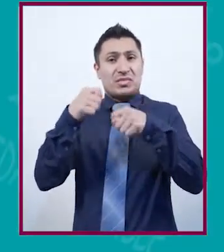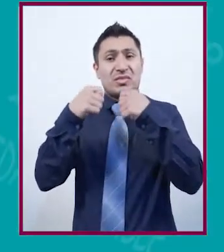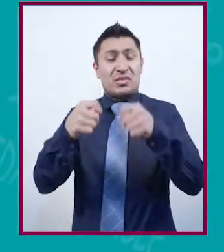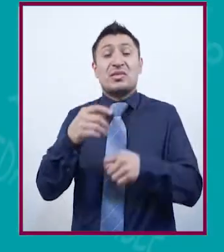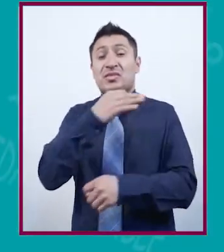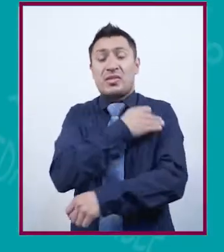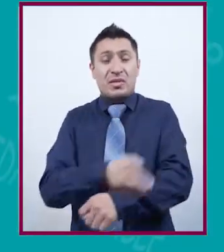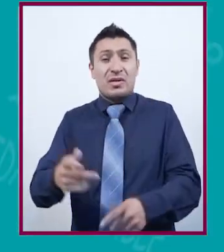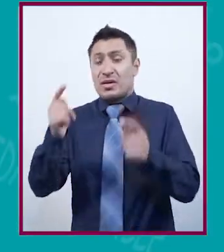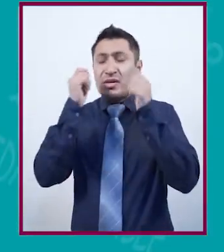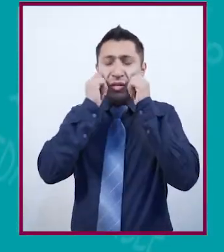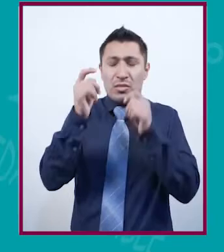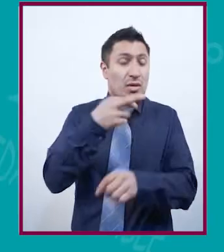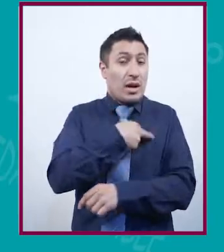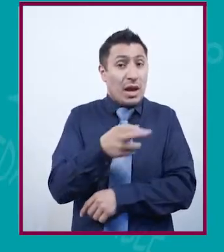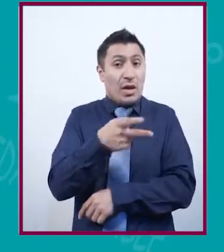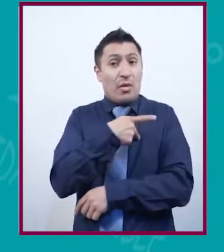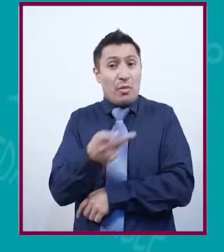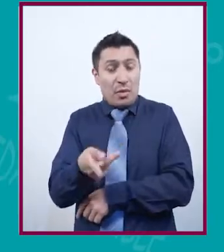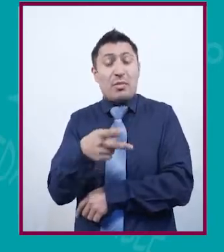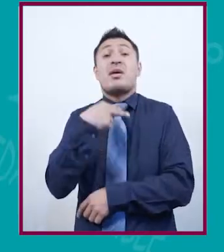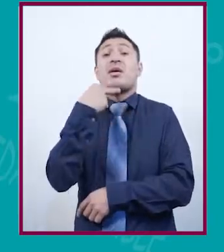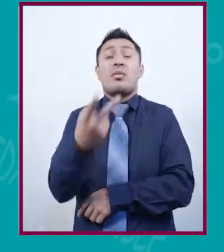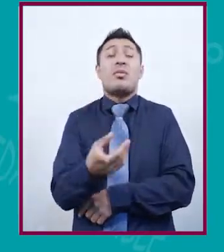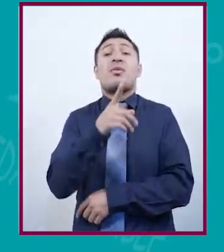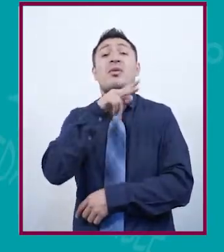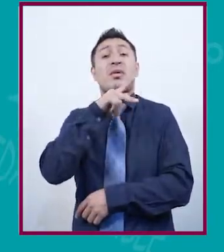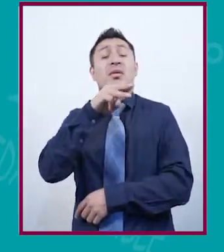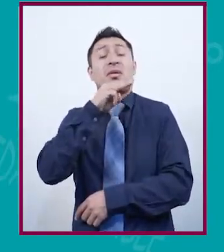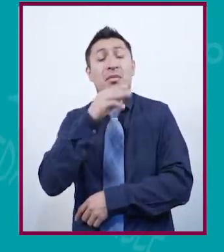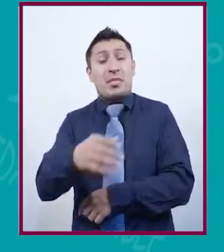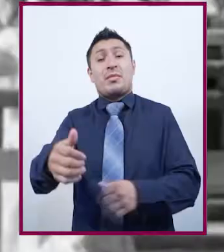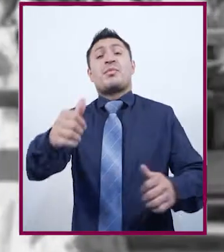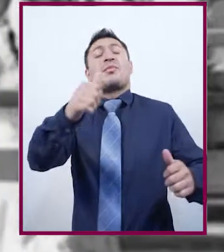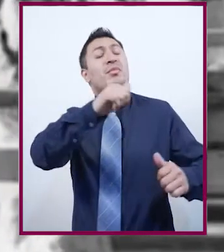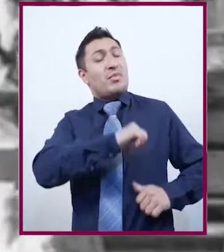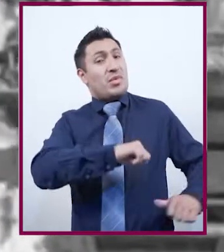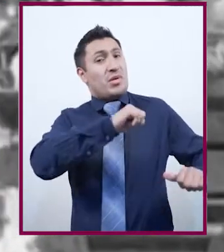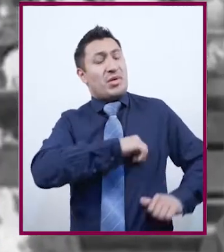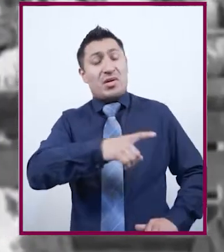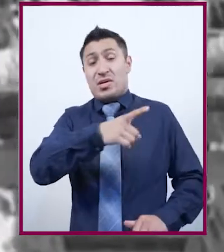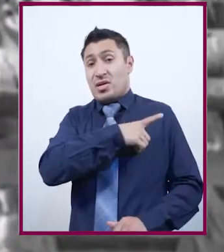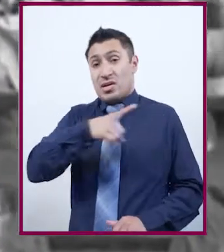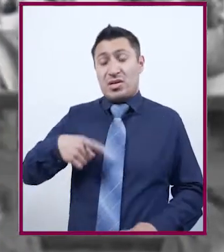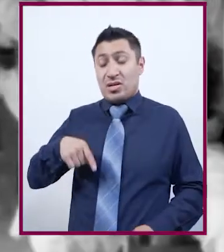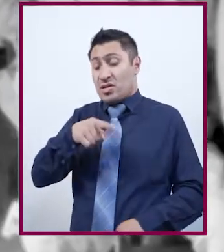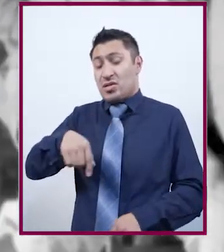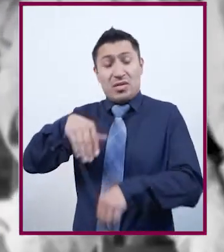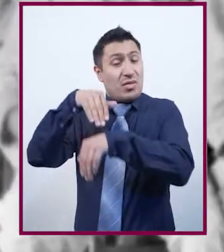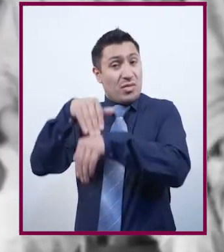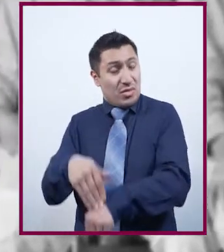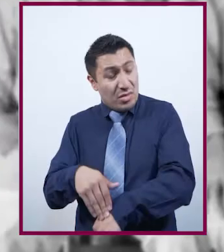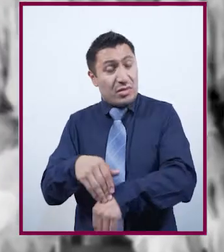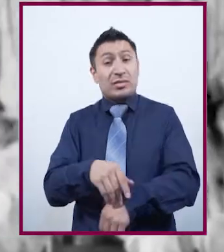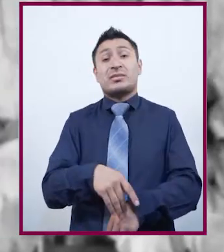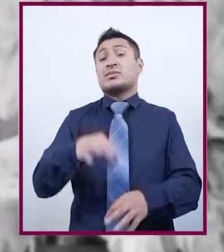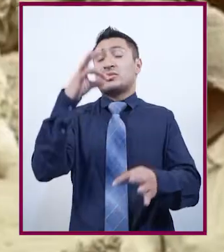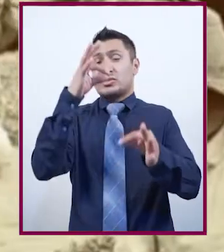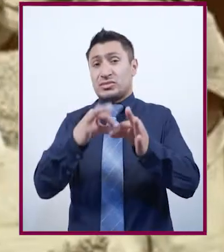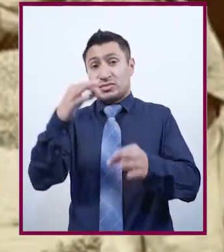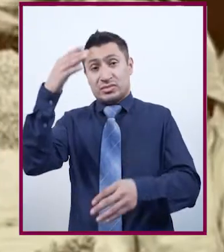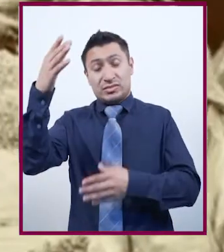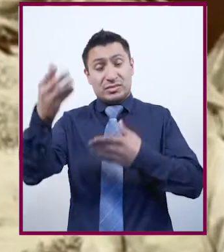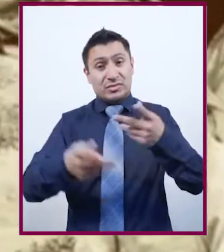No importaba si eran ricos o pobres, la voz de sus padres era la autoridad y debían obedecer, cumplir el propósito